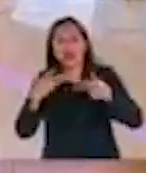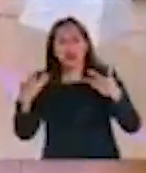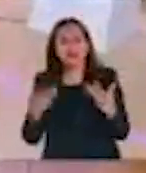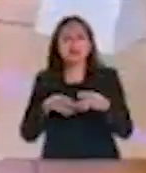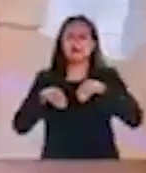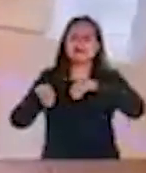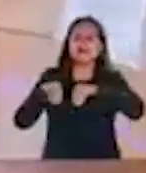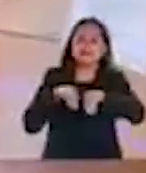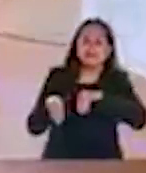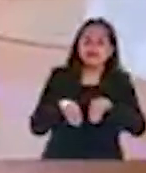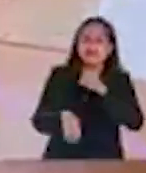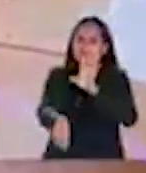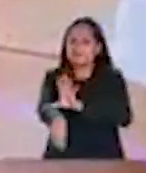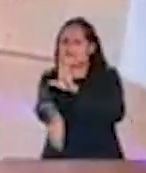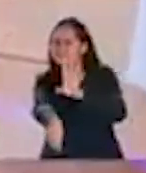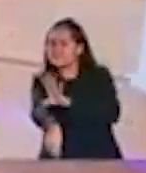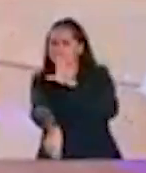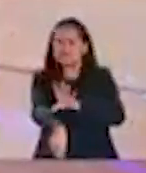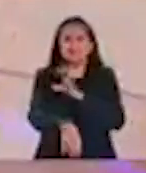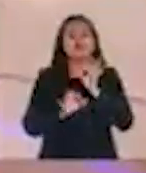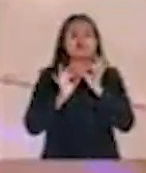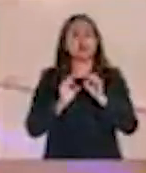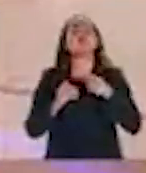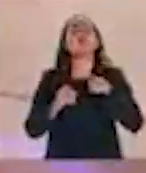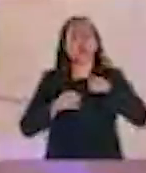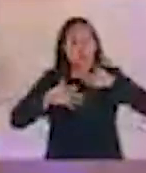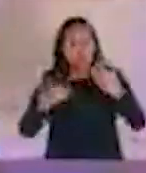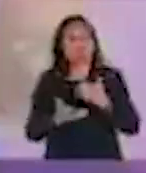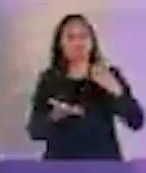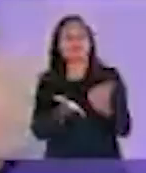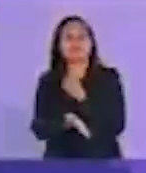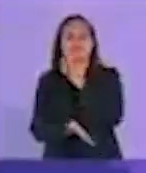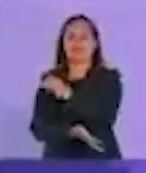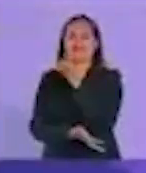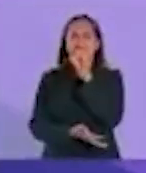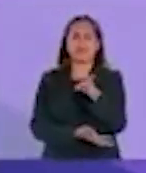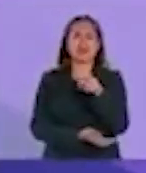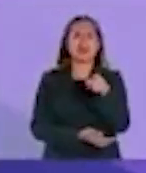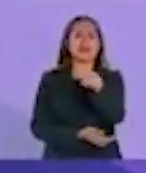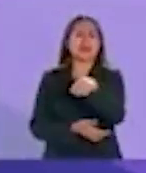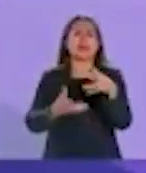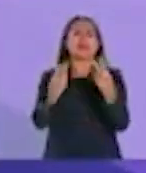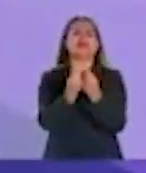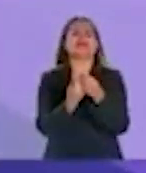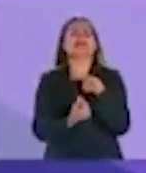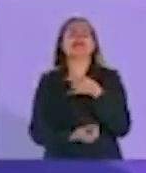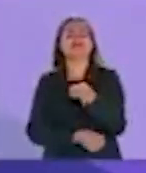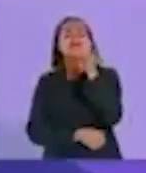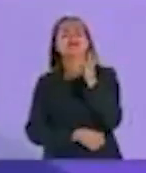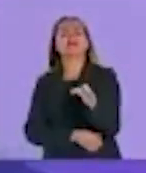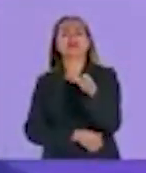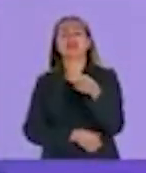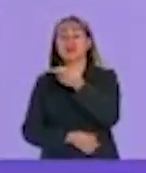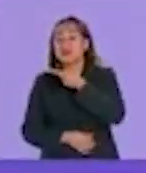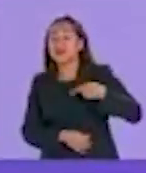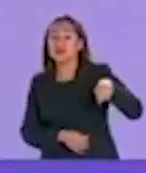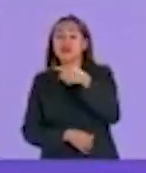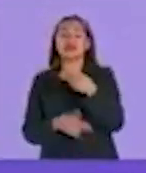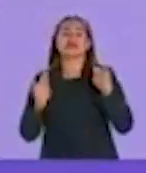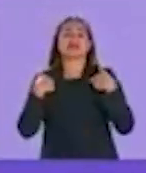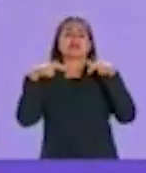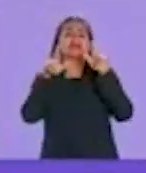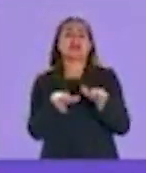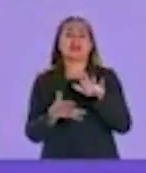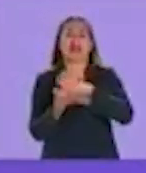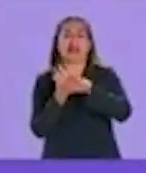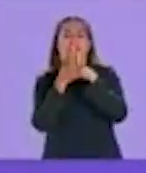bien y les voy a ganar aunque se unan les voy a ganar a los representantes de la mafia